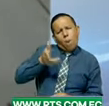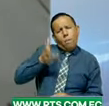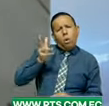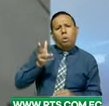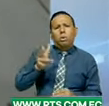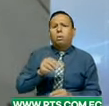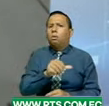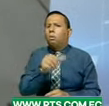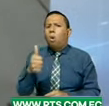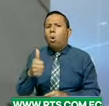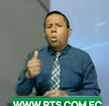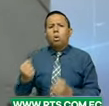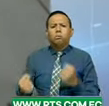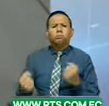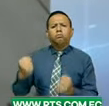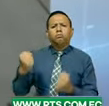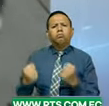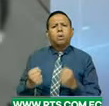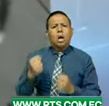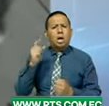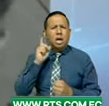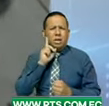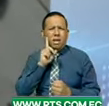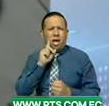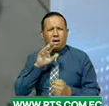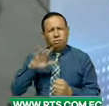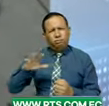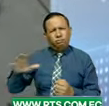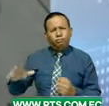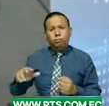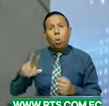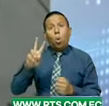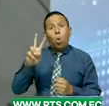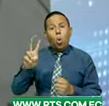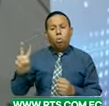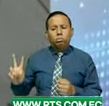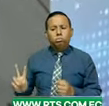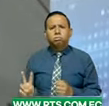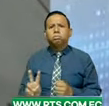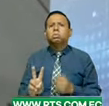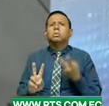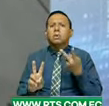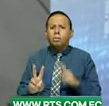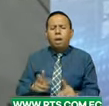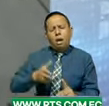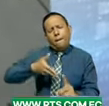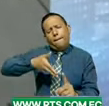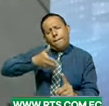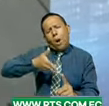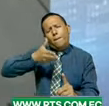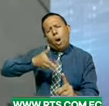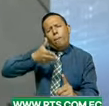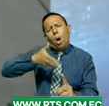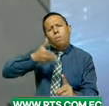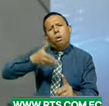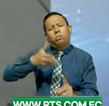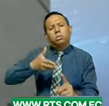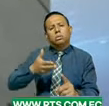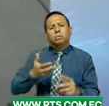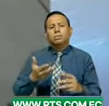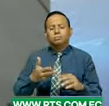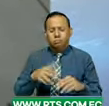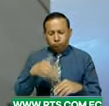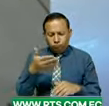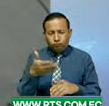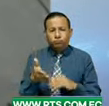un auto gris, de cuyo interior se bajaron dos tipos más, quienes también dispararon hasta rematarlo en el